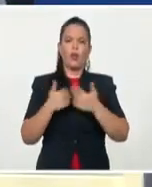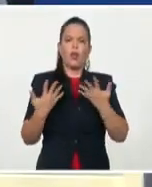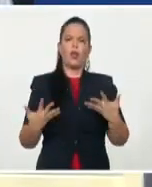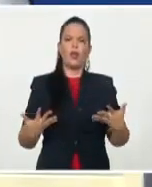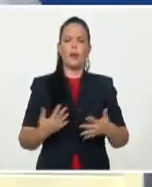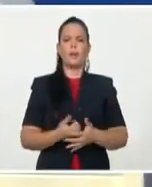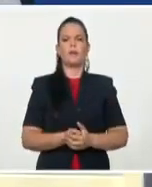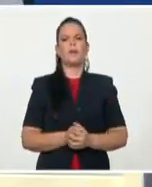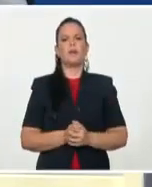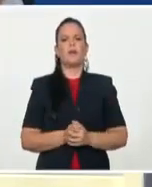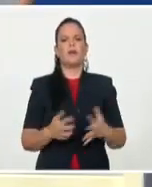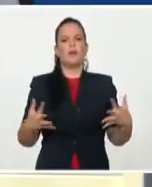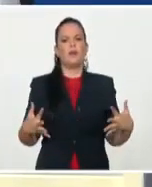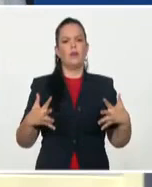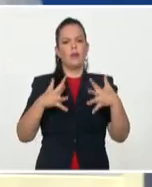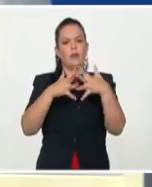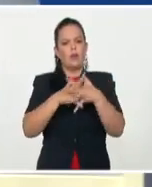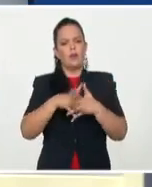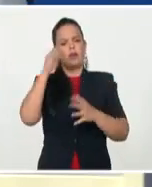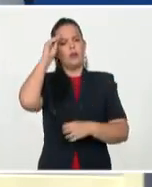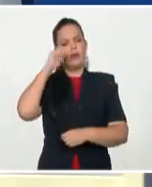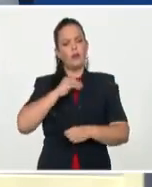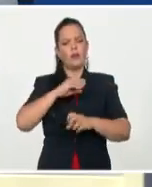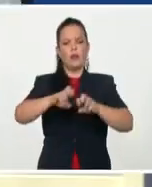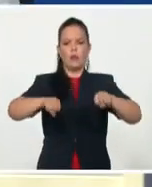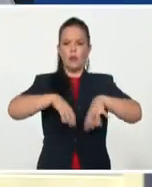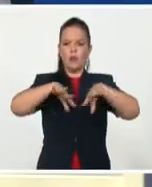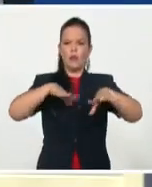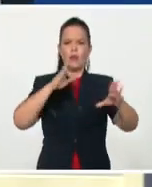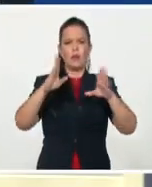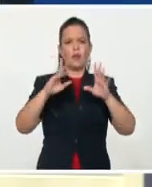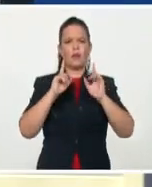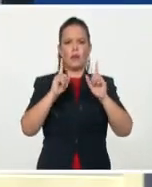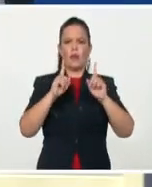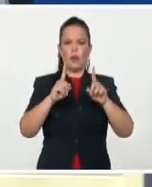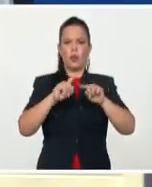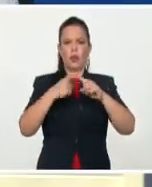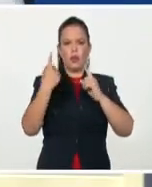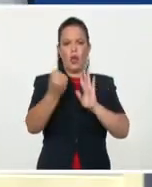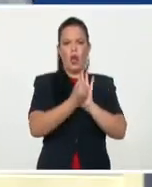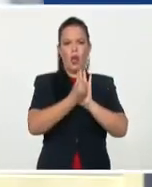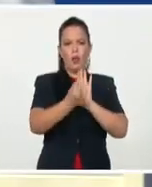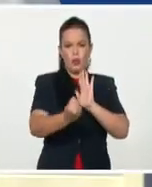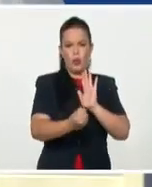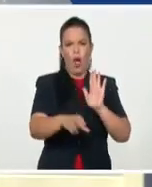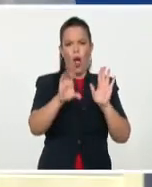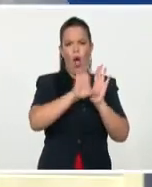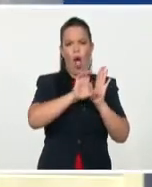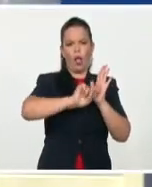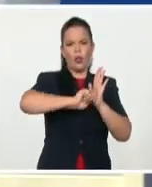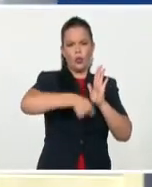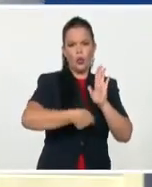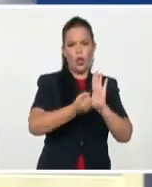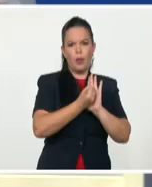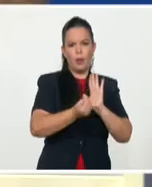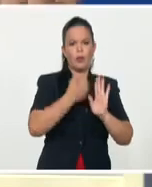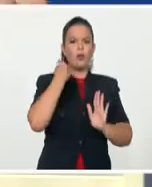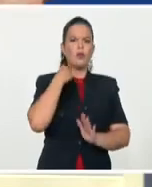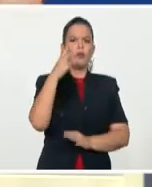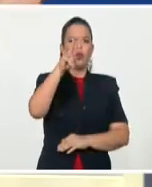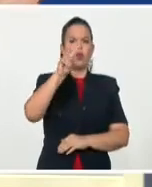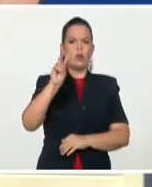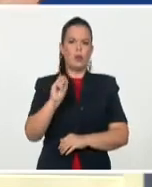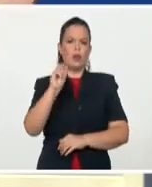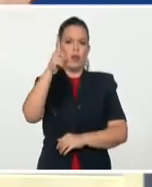bueno, con este contexto político de la nueva Constitución aprobada en 2019, donde